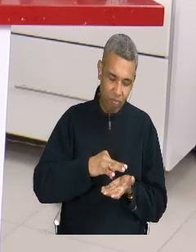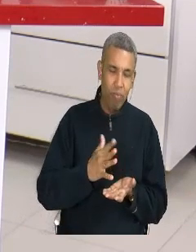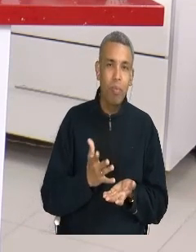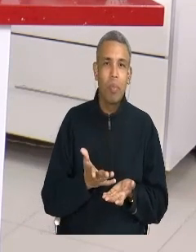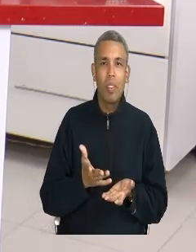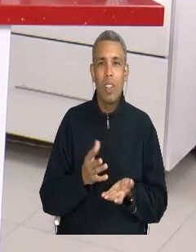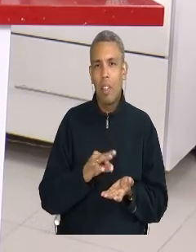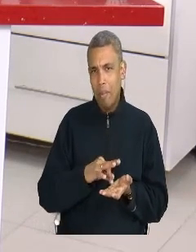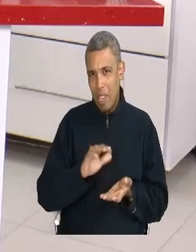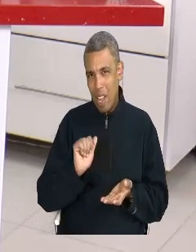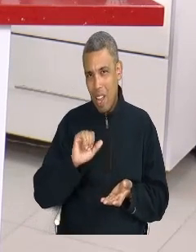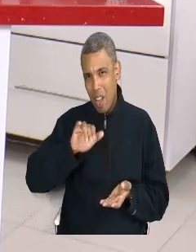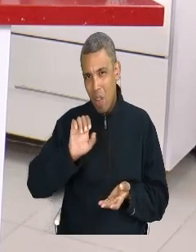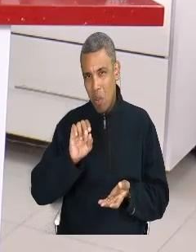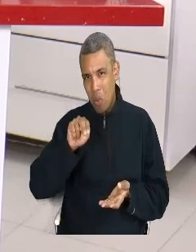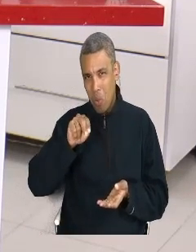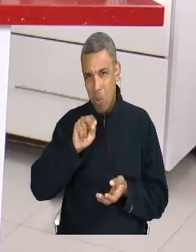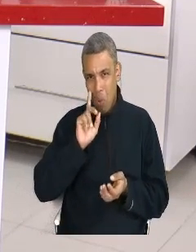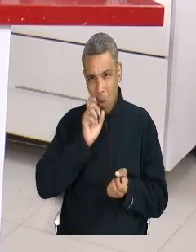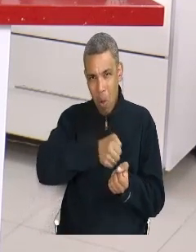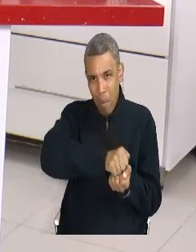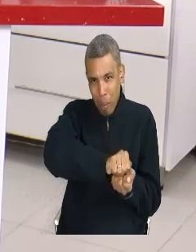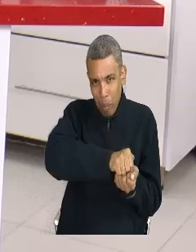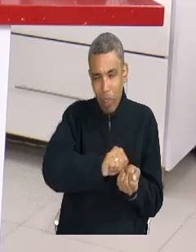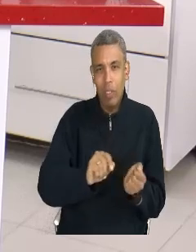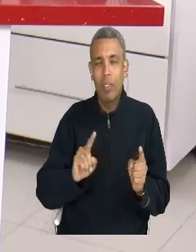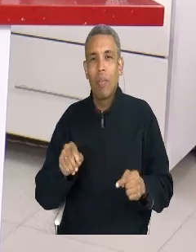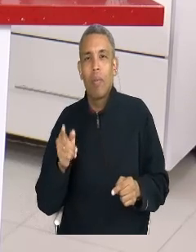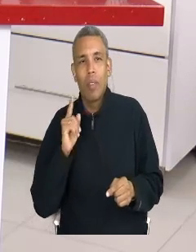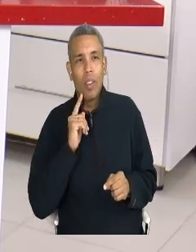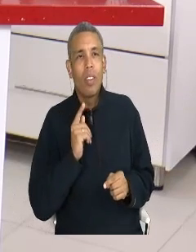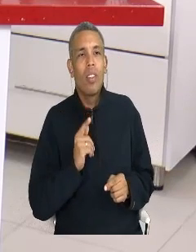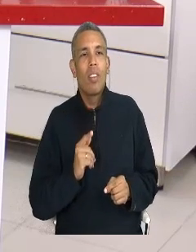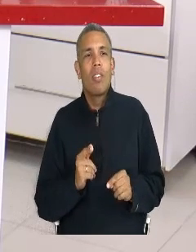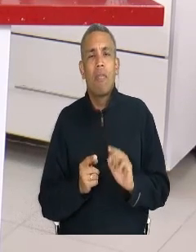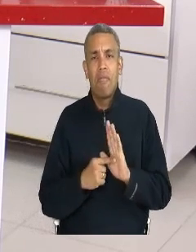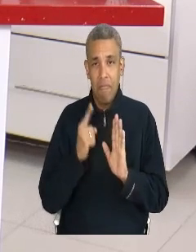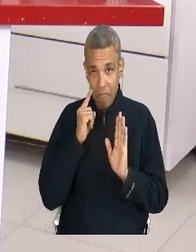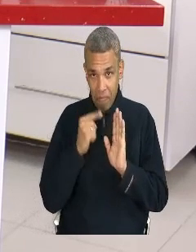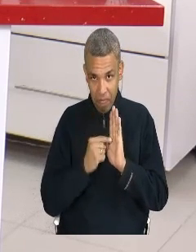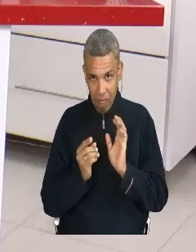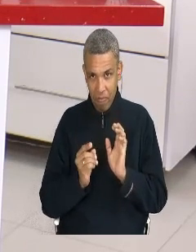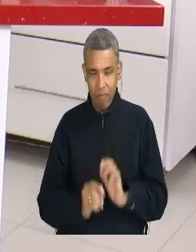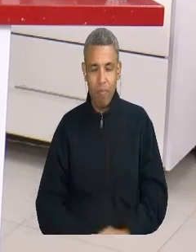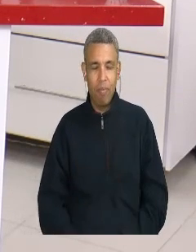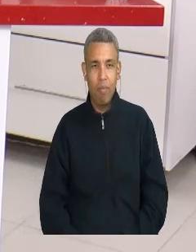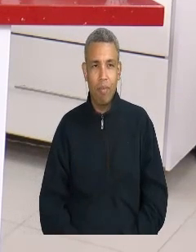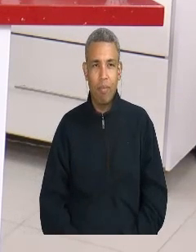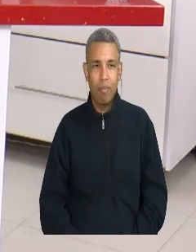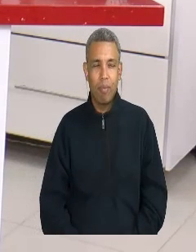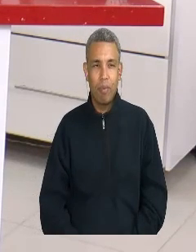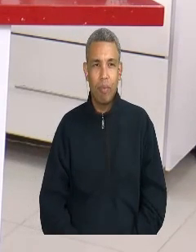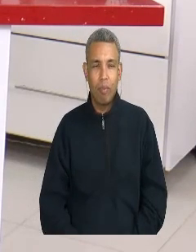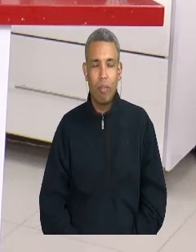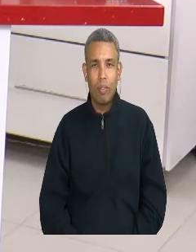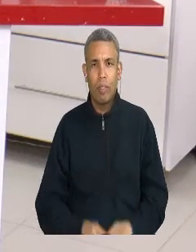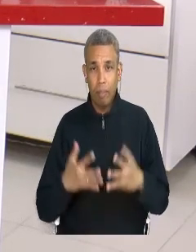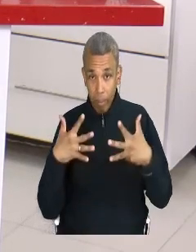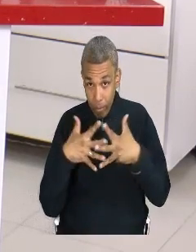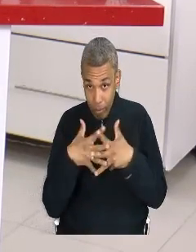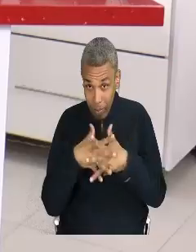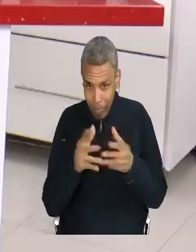unos chips de plátano que vamos a utilizar en la decoración. Entonces, vean, como pueden ver, acá ya se ve el